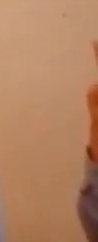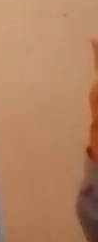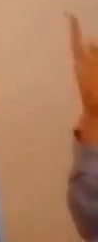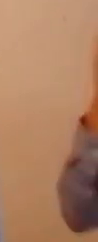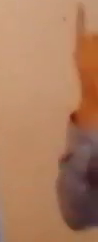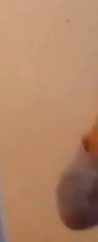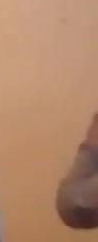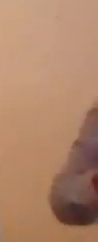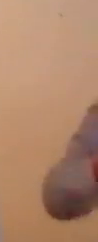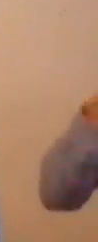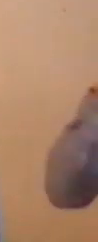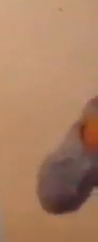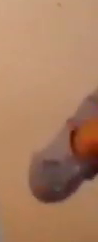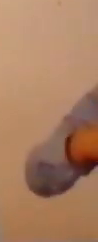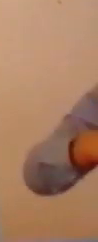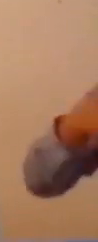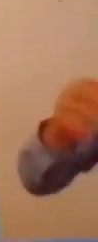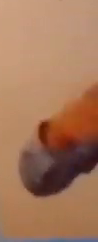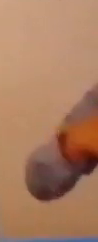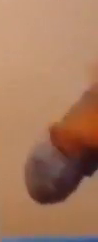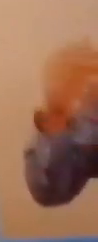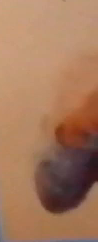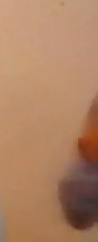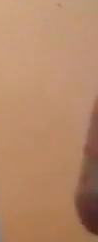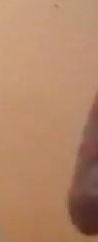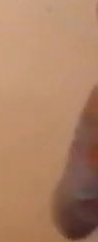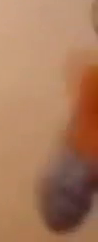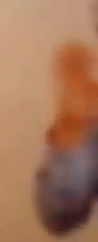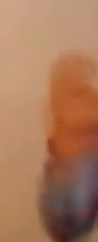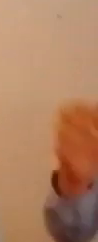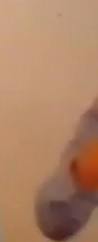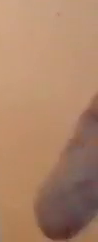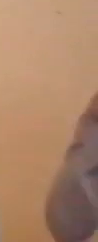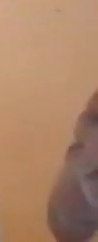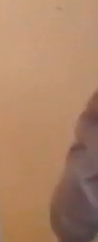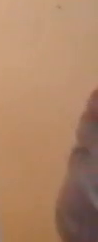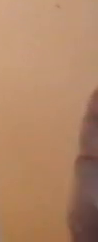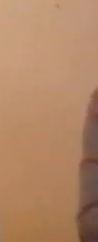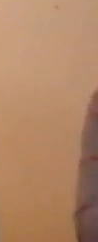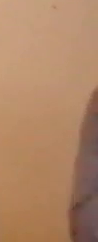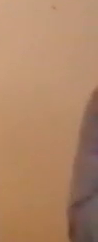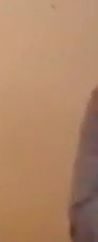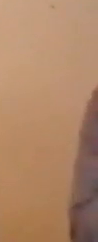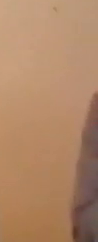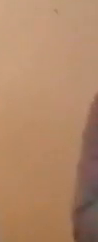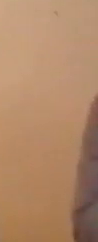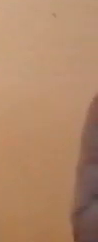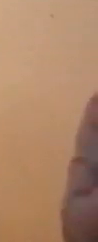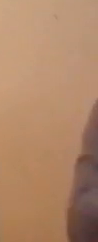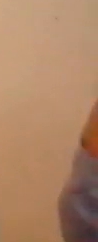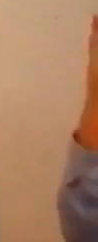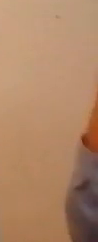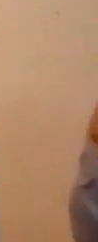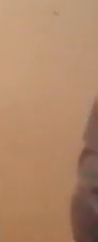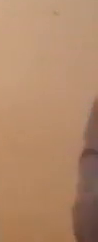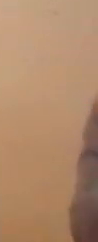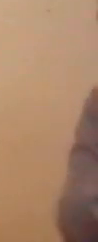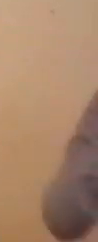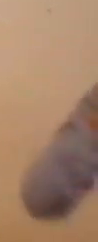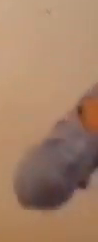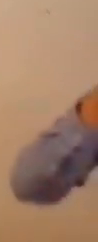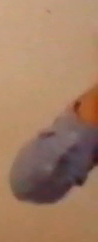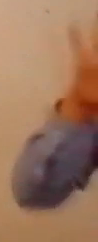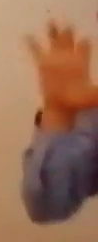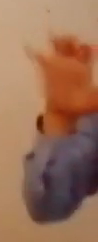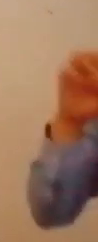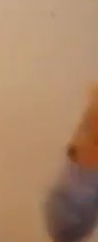está planteado para una inversión de más de 1.800 millones de pesos. Ya hemos